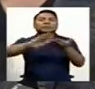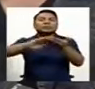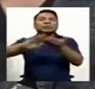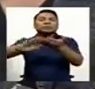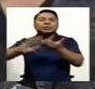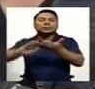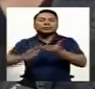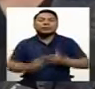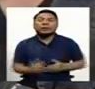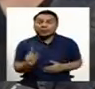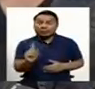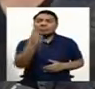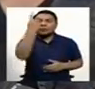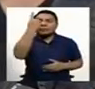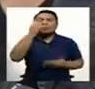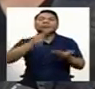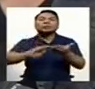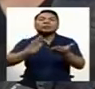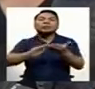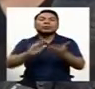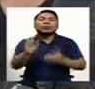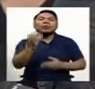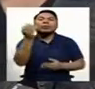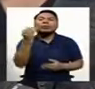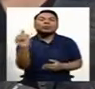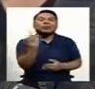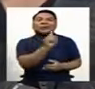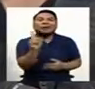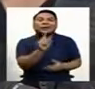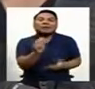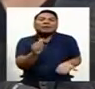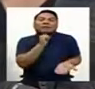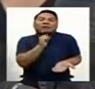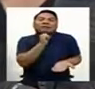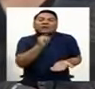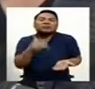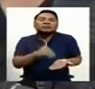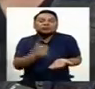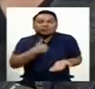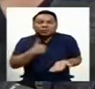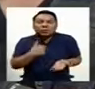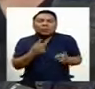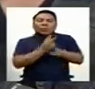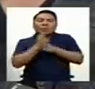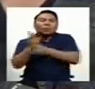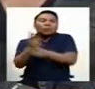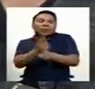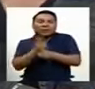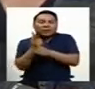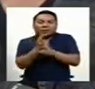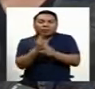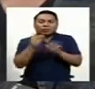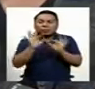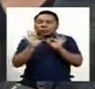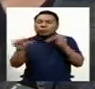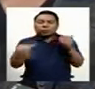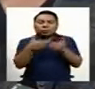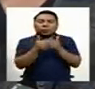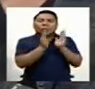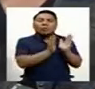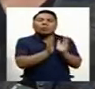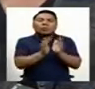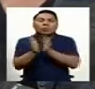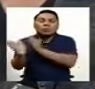Disculpas, primero, por no haber sido lo suficientemente cuidadoso y prolijo en el orden